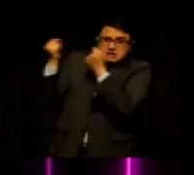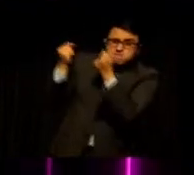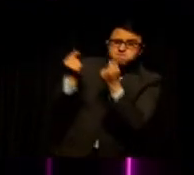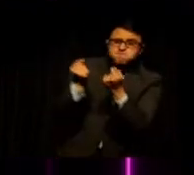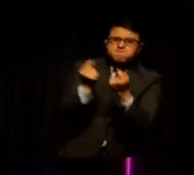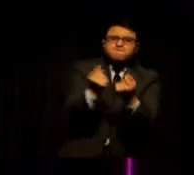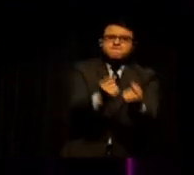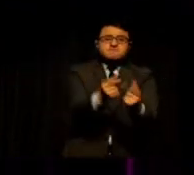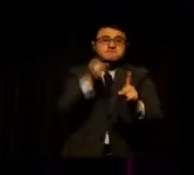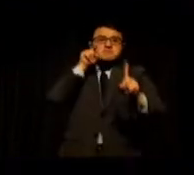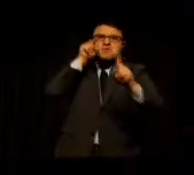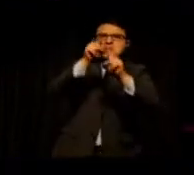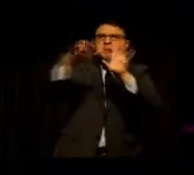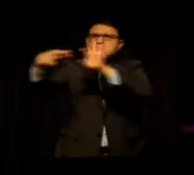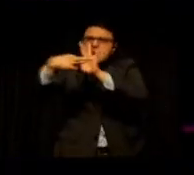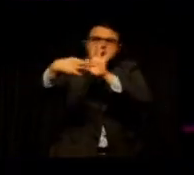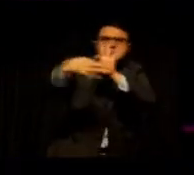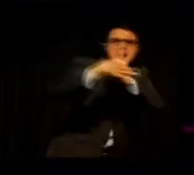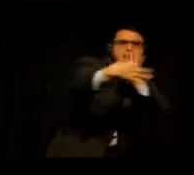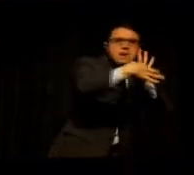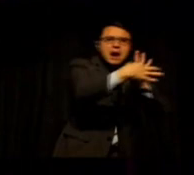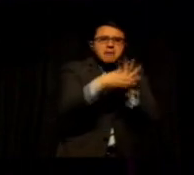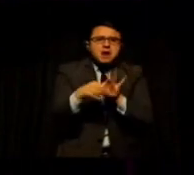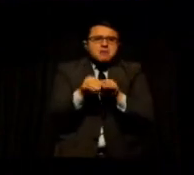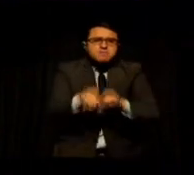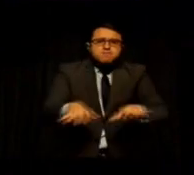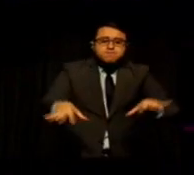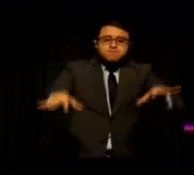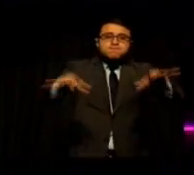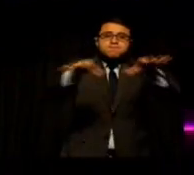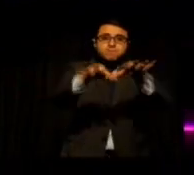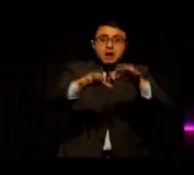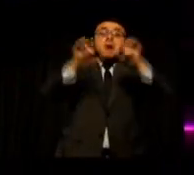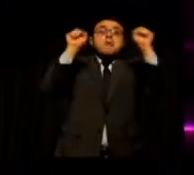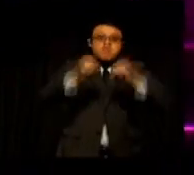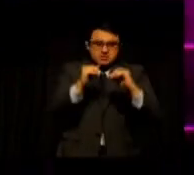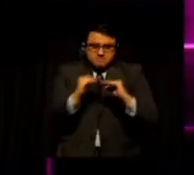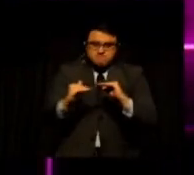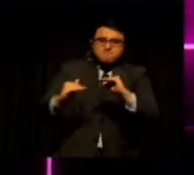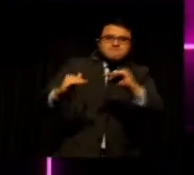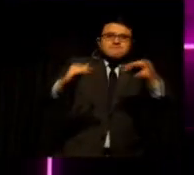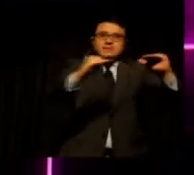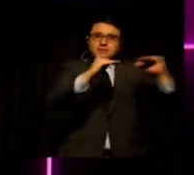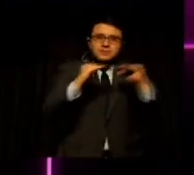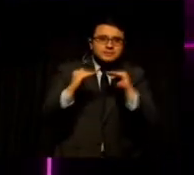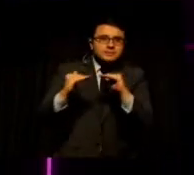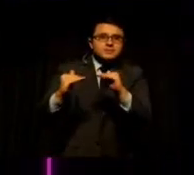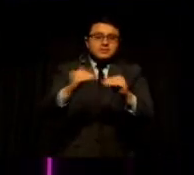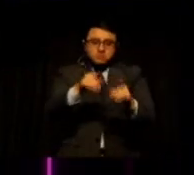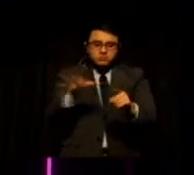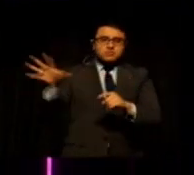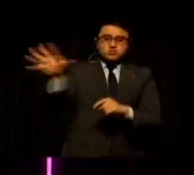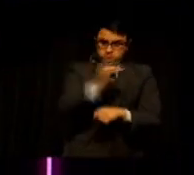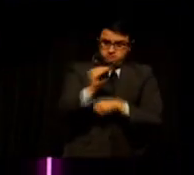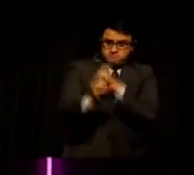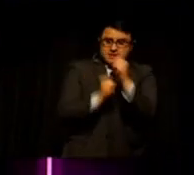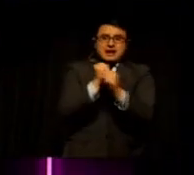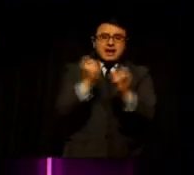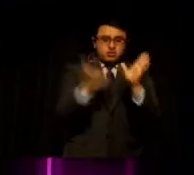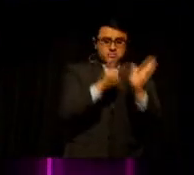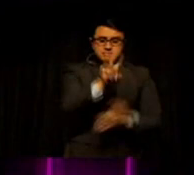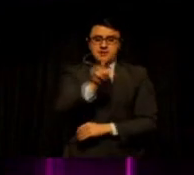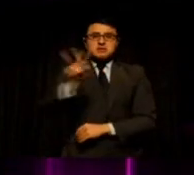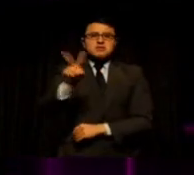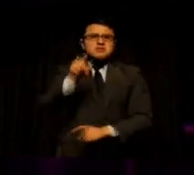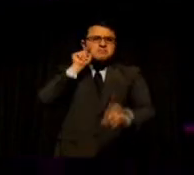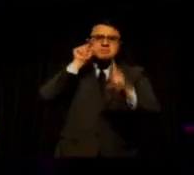para la conectividad y hacer de la conectividad equidad llegando para agosto del año 2022 a que